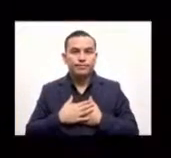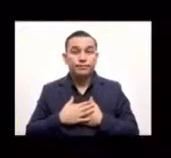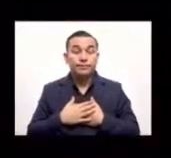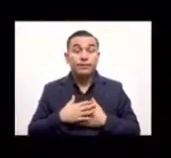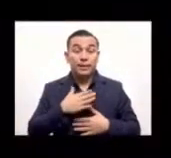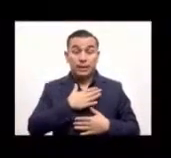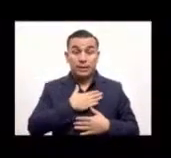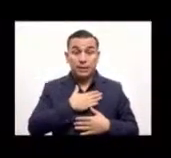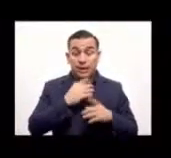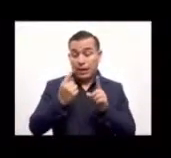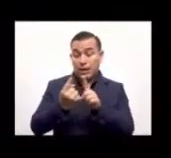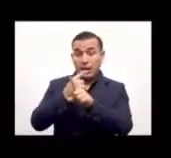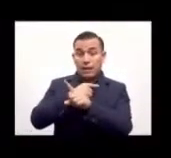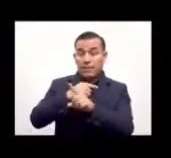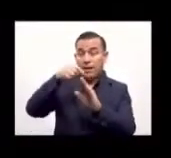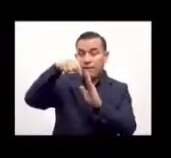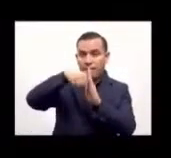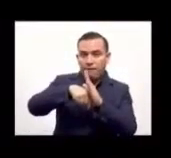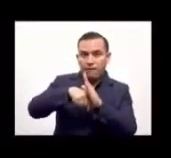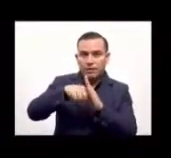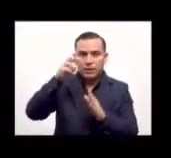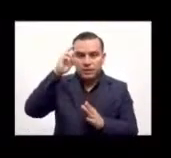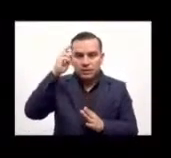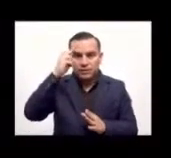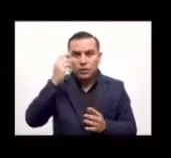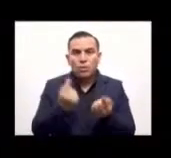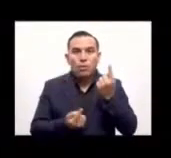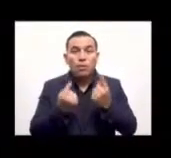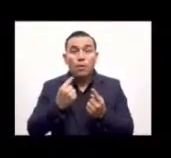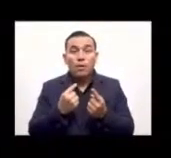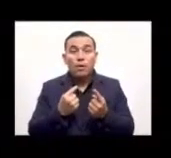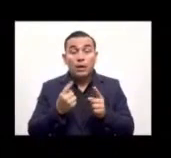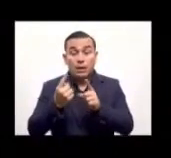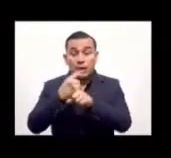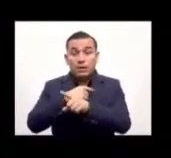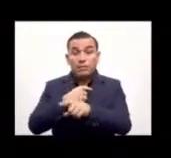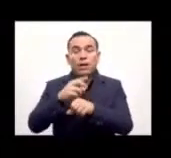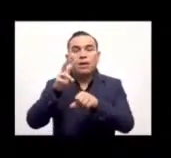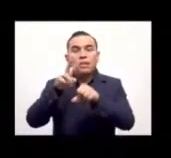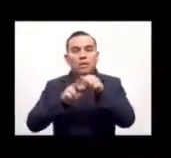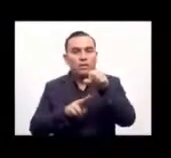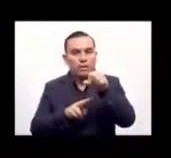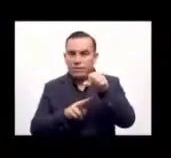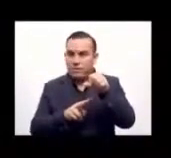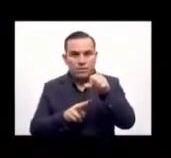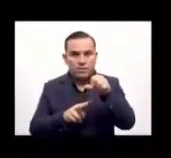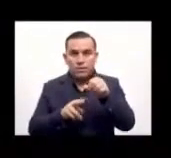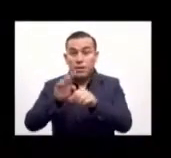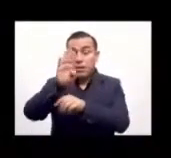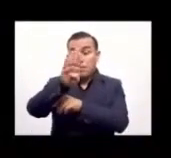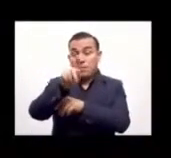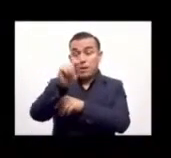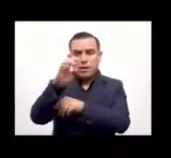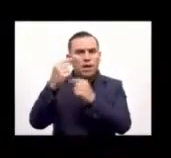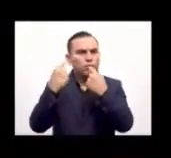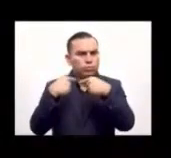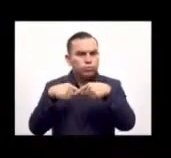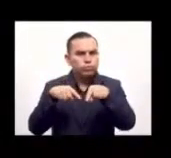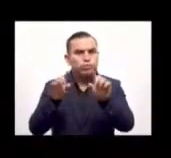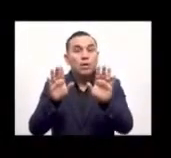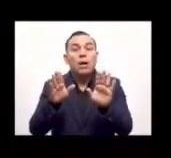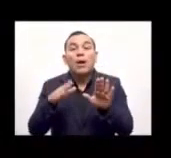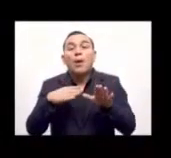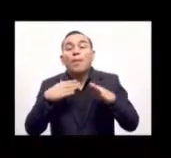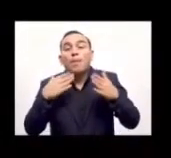ya tal cual con el smartphone podríamos hacer las transacciones en todos lados. Pues creo que lo que va a pasar es lo que pasó